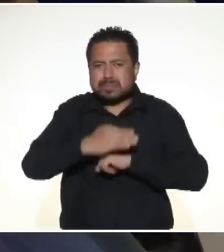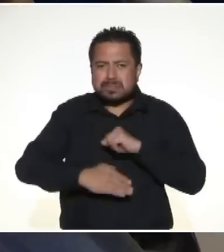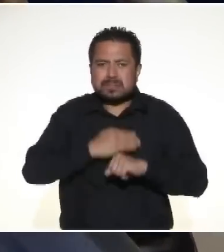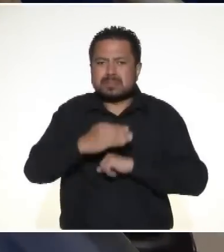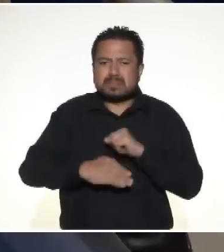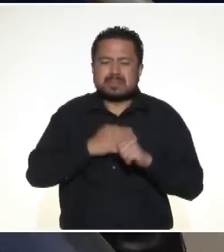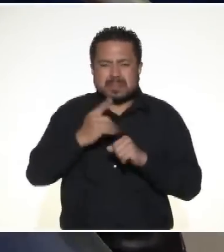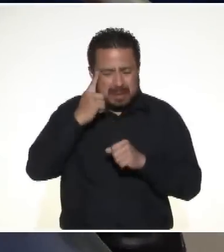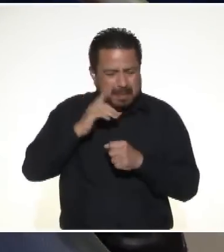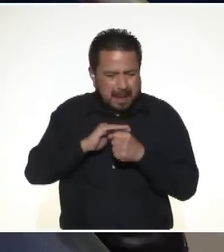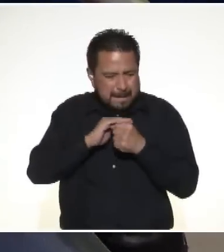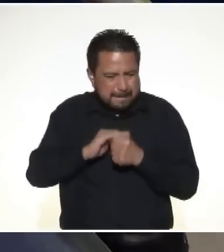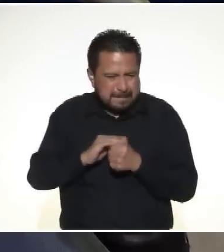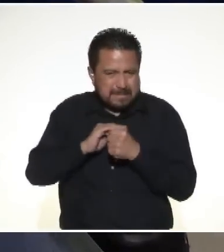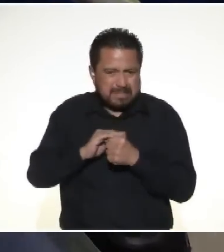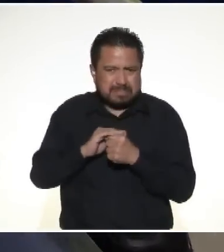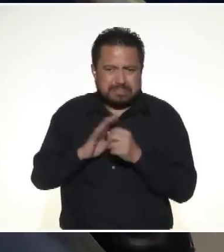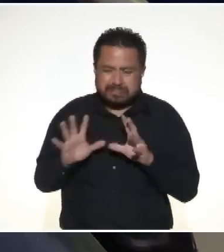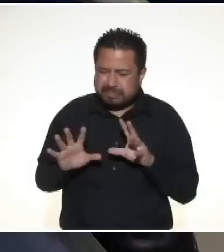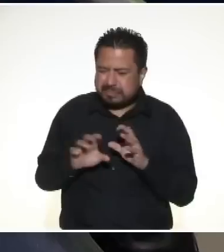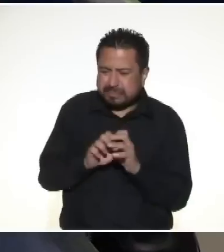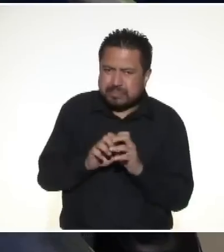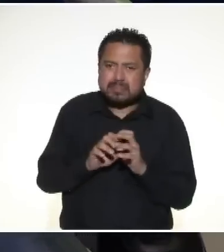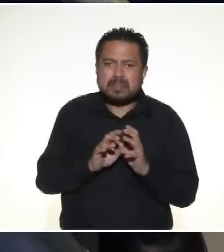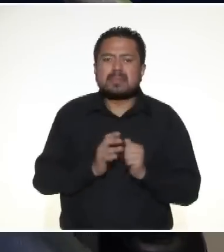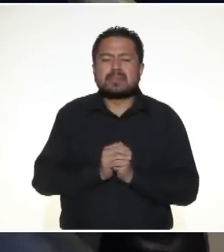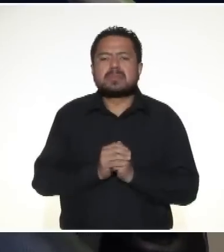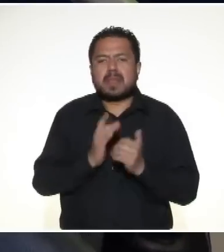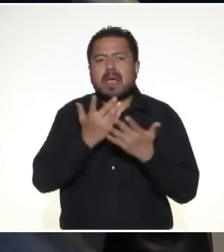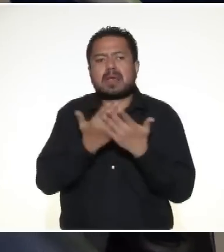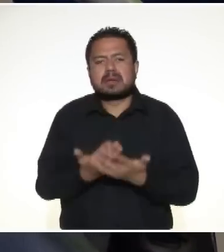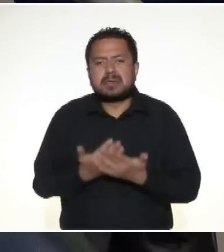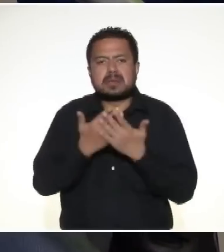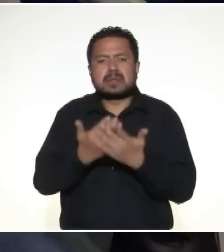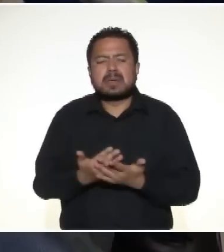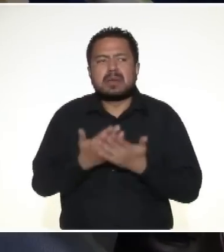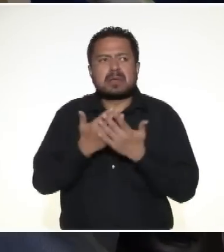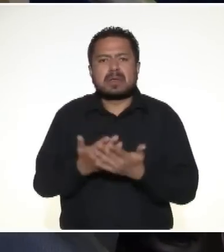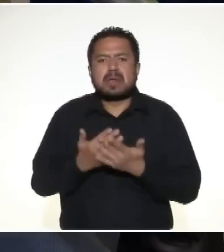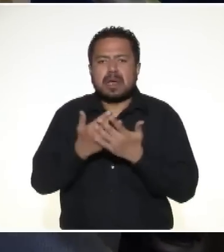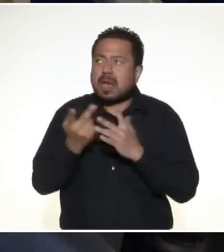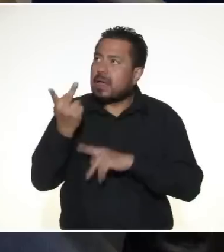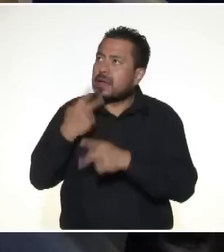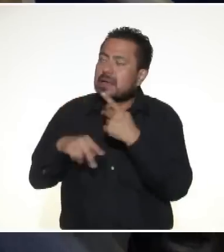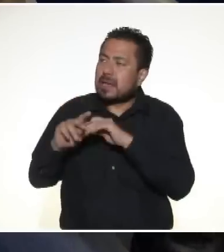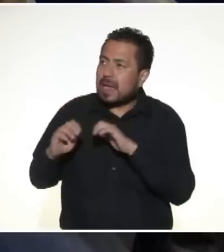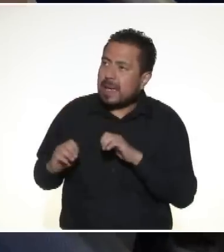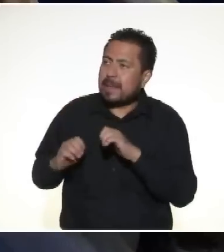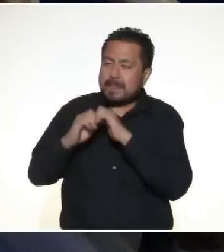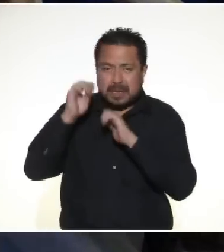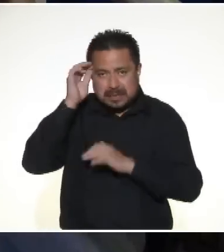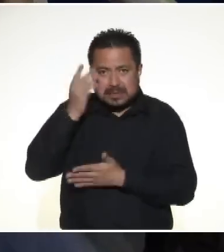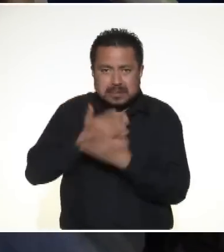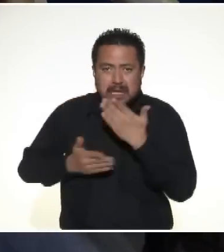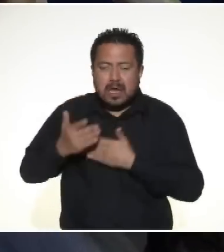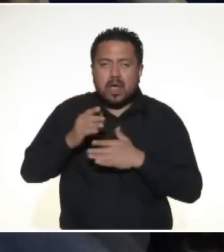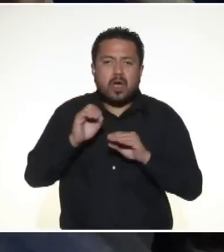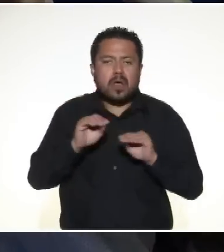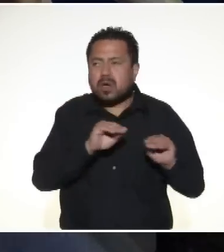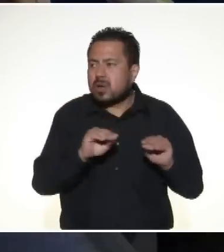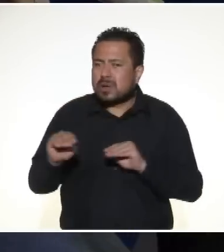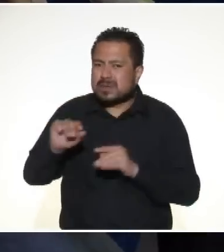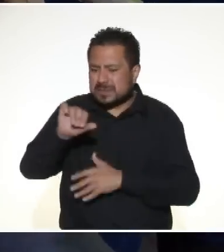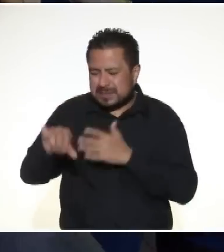compresivo para mantener la presión y esperar ya sea la llegada de los servicios de emergencia o bien trasladarlo al